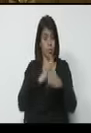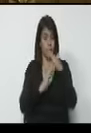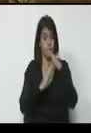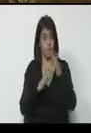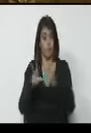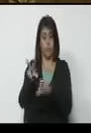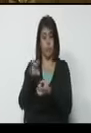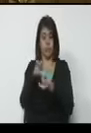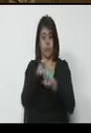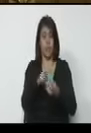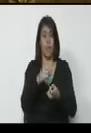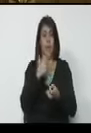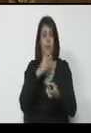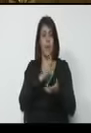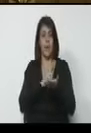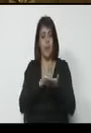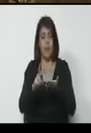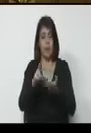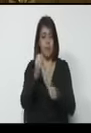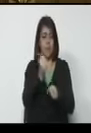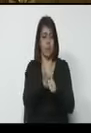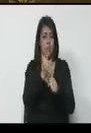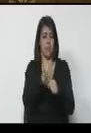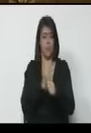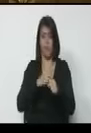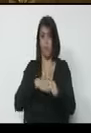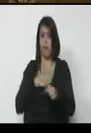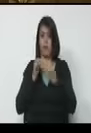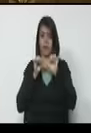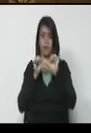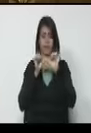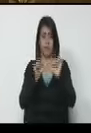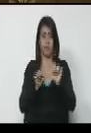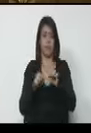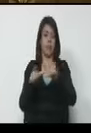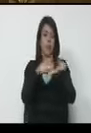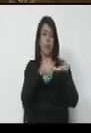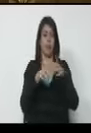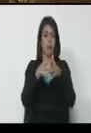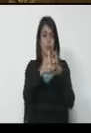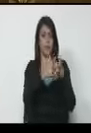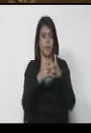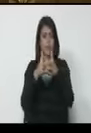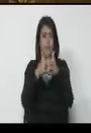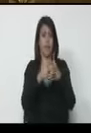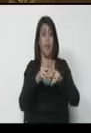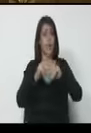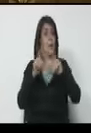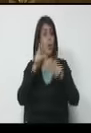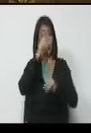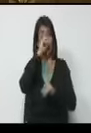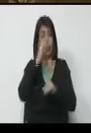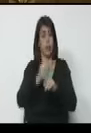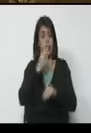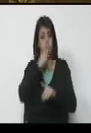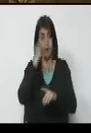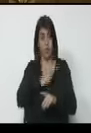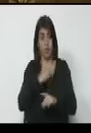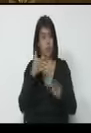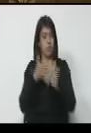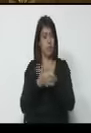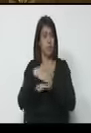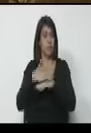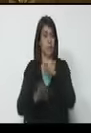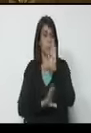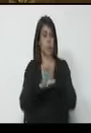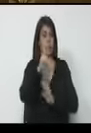obtener permisos o visas de trabajo para poder permanecer en suelo norteamericano. Pero el objetivo real de este negocio, que se ha